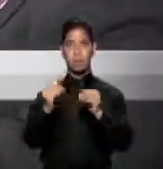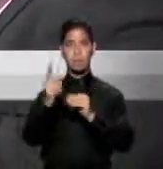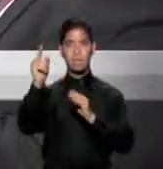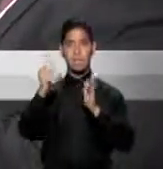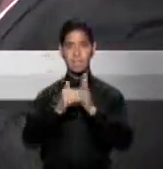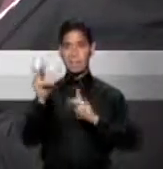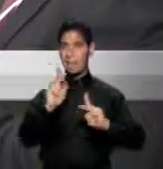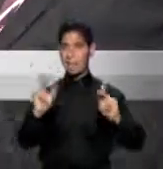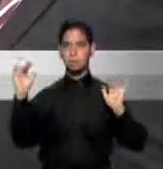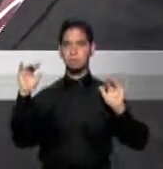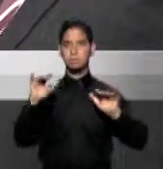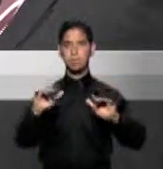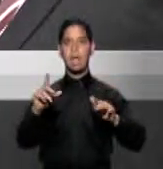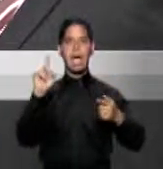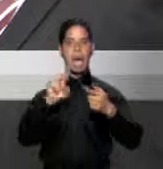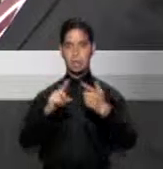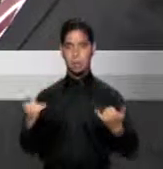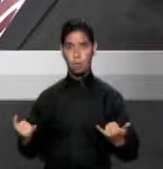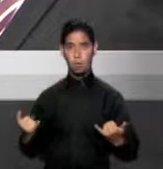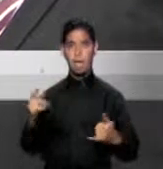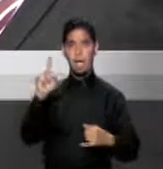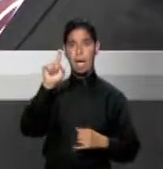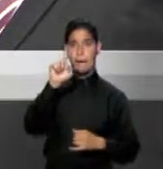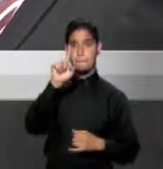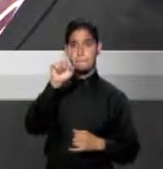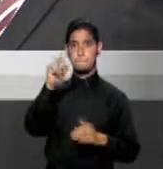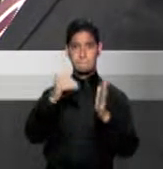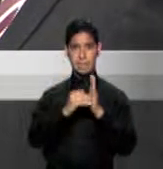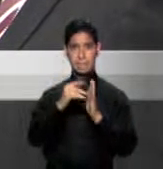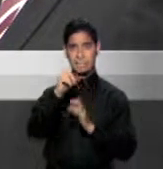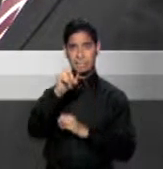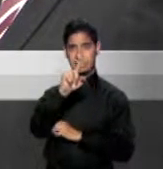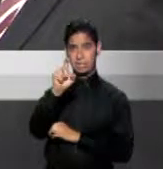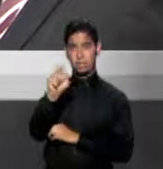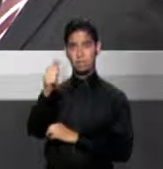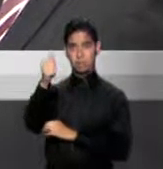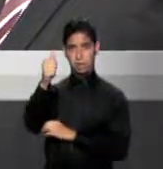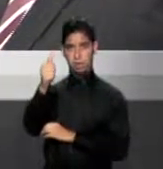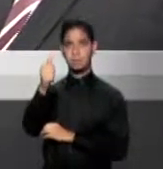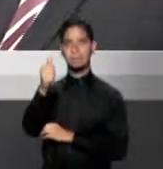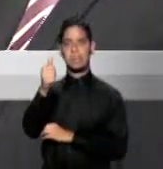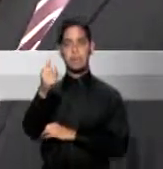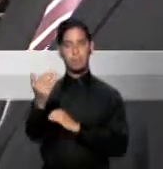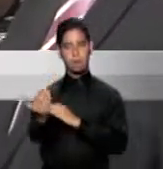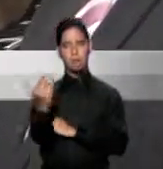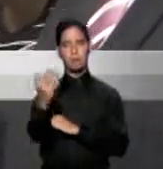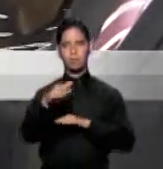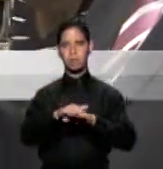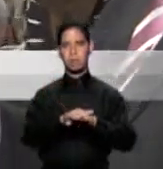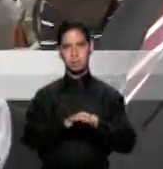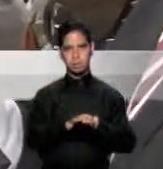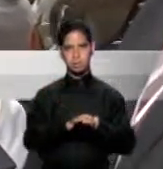con impedimento y de personas de mayores, para darle un trato preferencial y exclusivo.